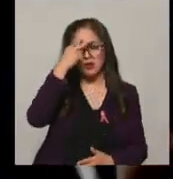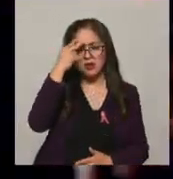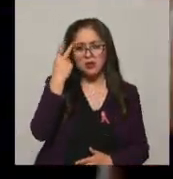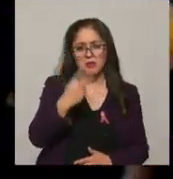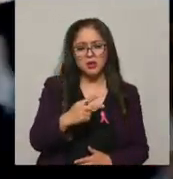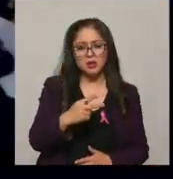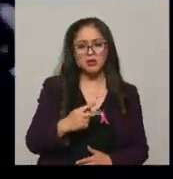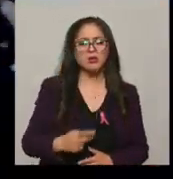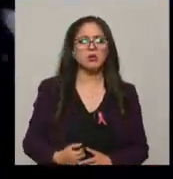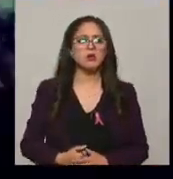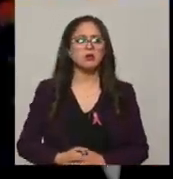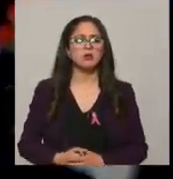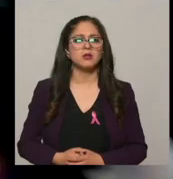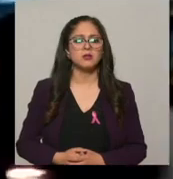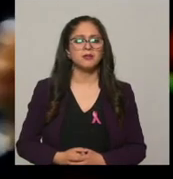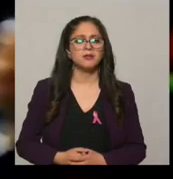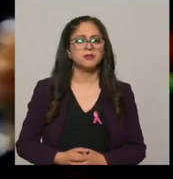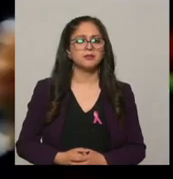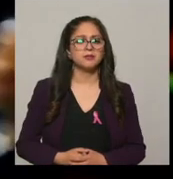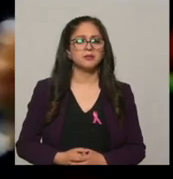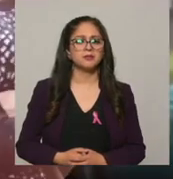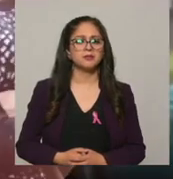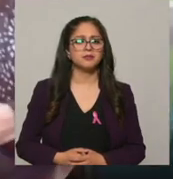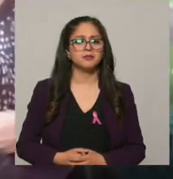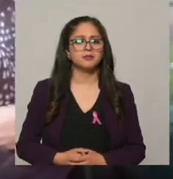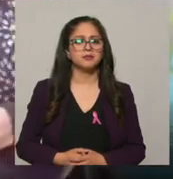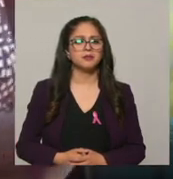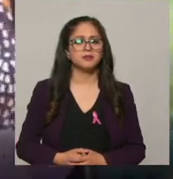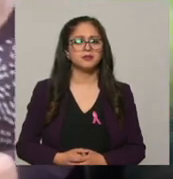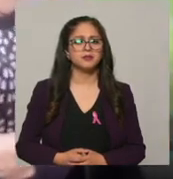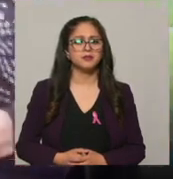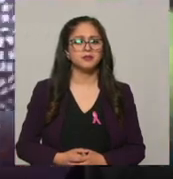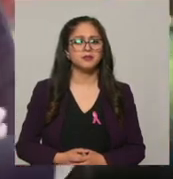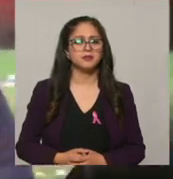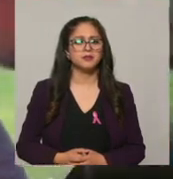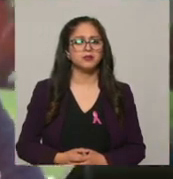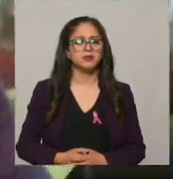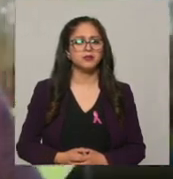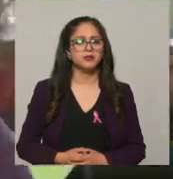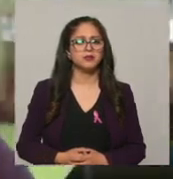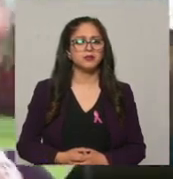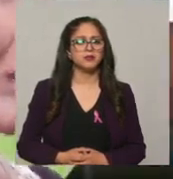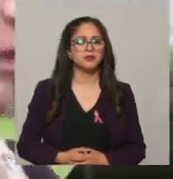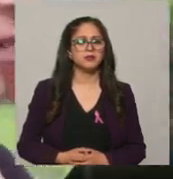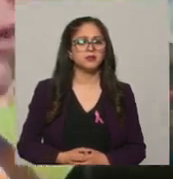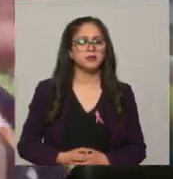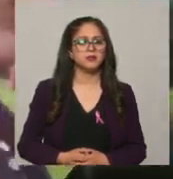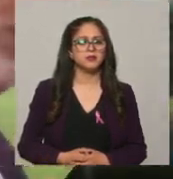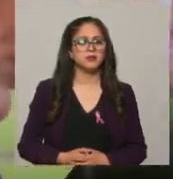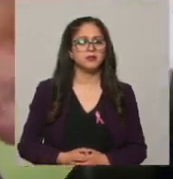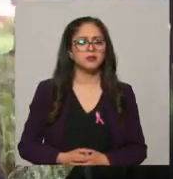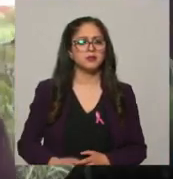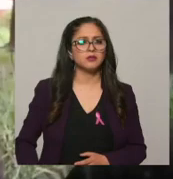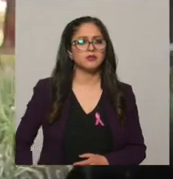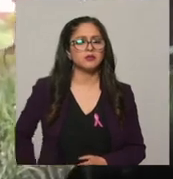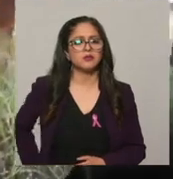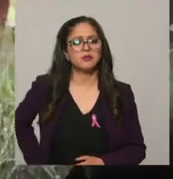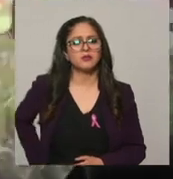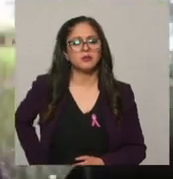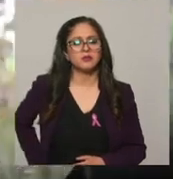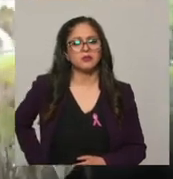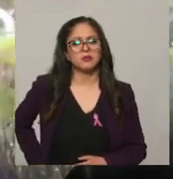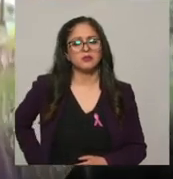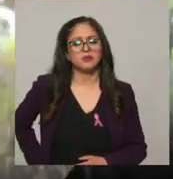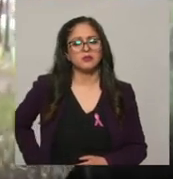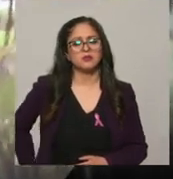un compañero que convoca a trans mexicano que está, sangre mexicana y